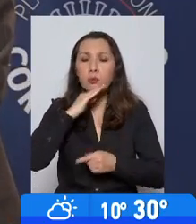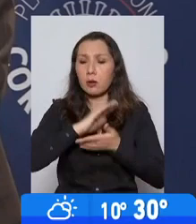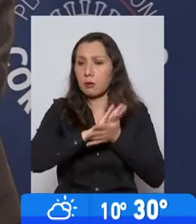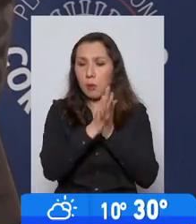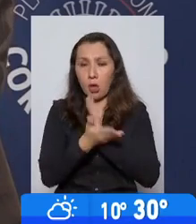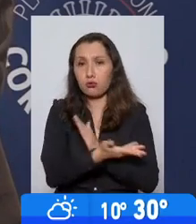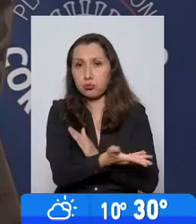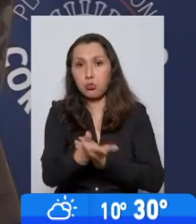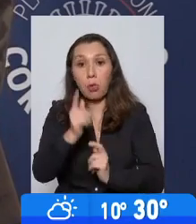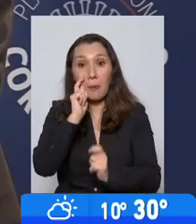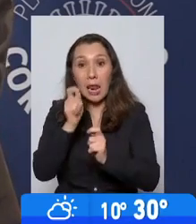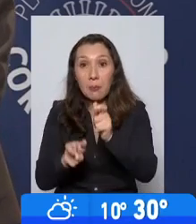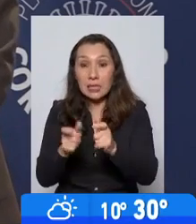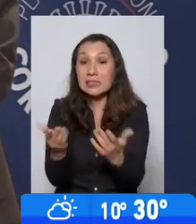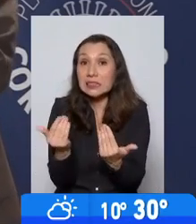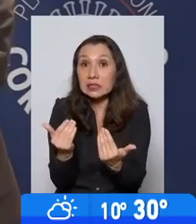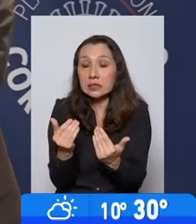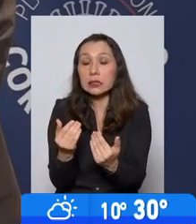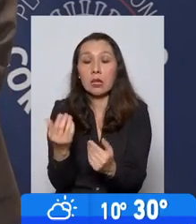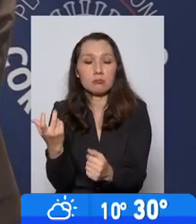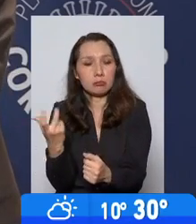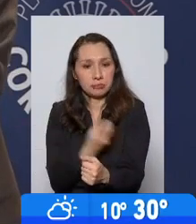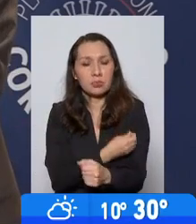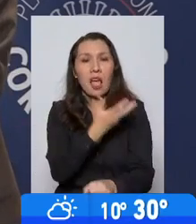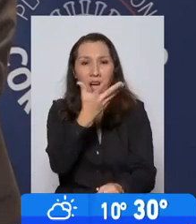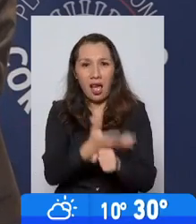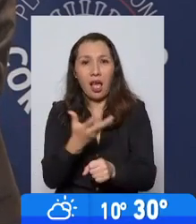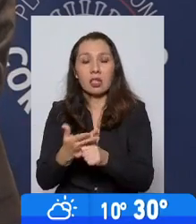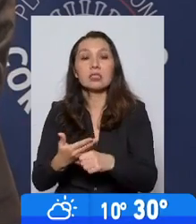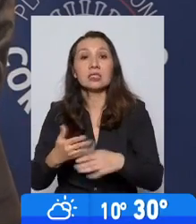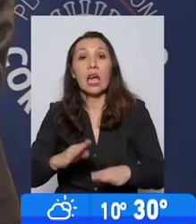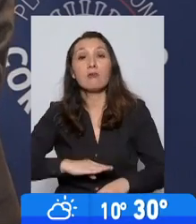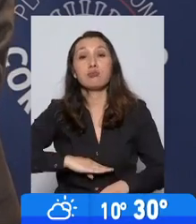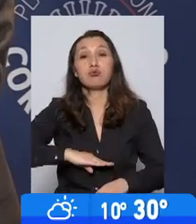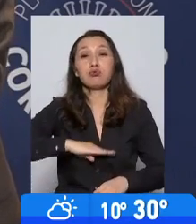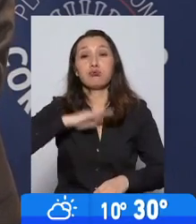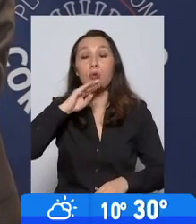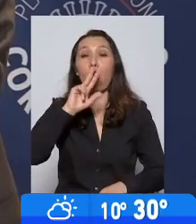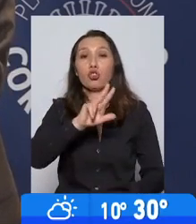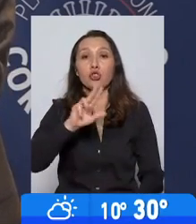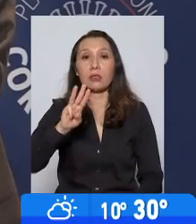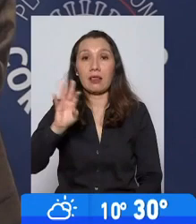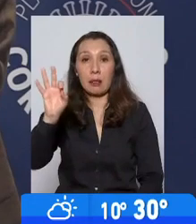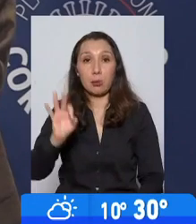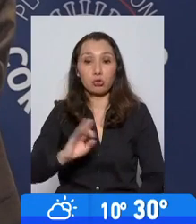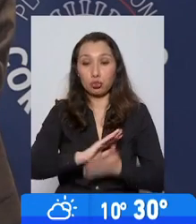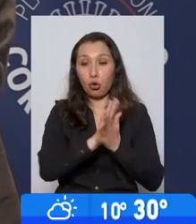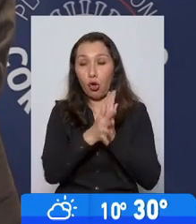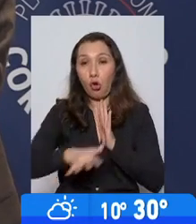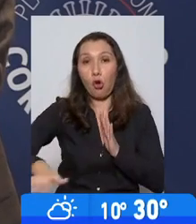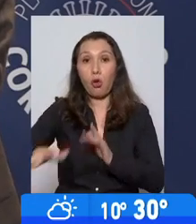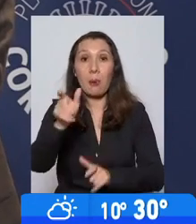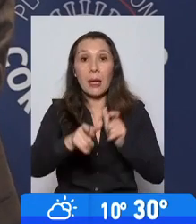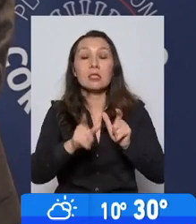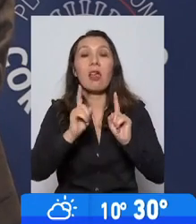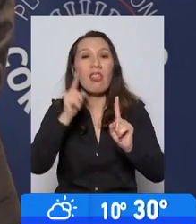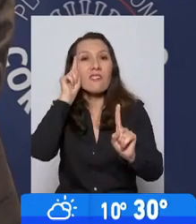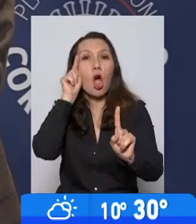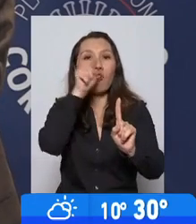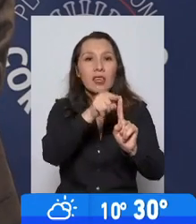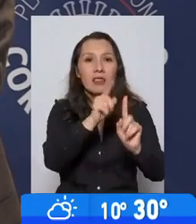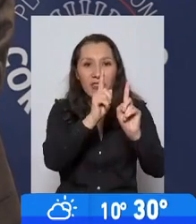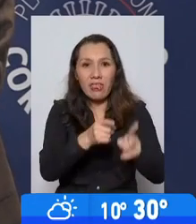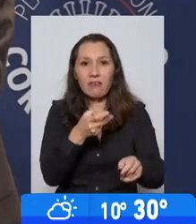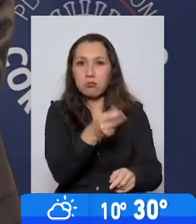la población de riesgo y eso lo hemos dicho. Hemos alcanzado un 83% de toda la población de riesgo que tiene que